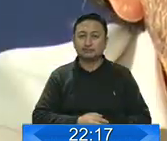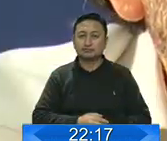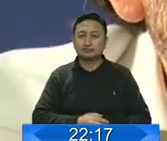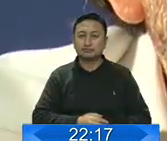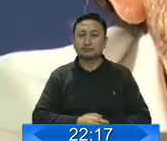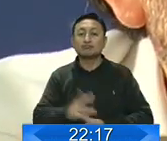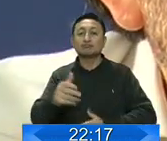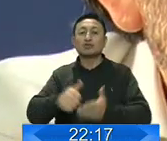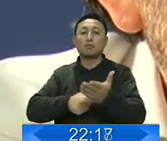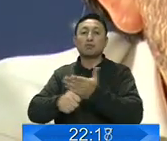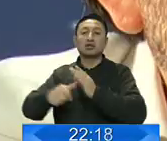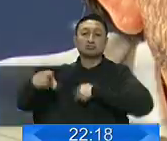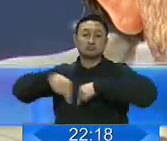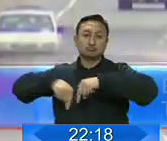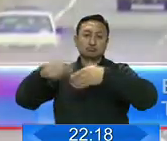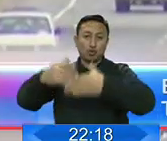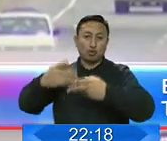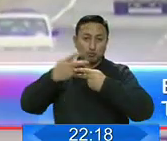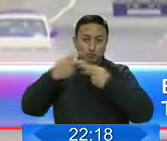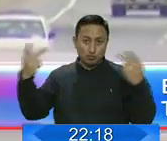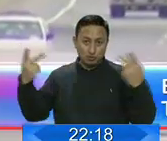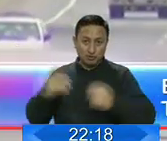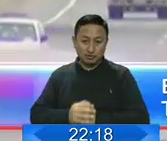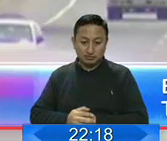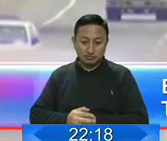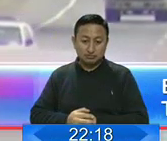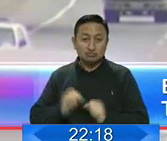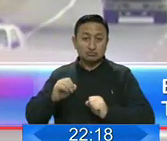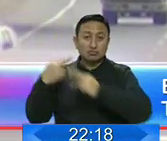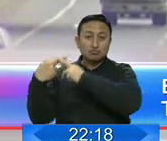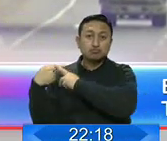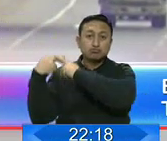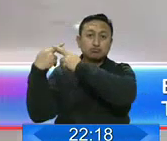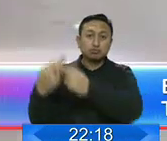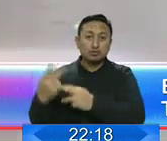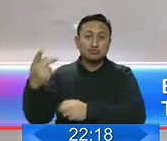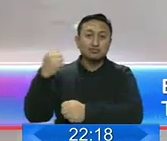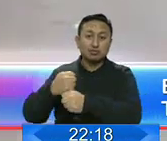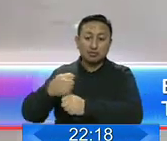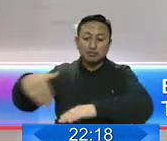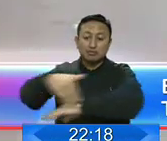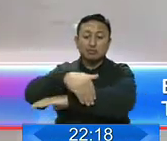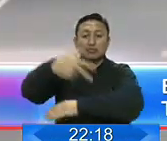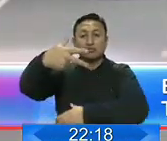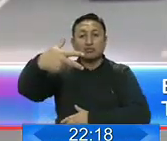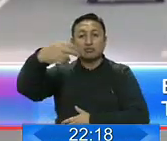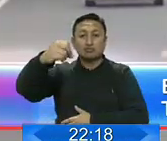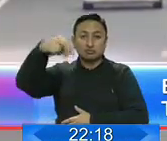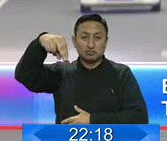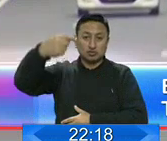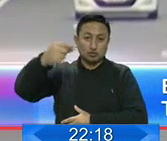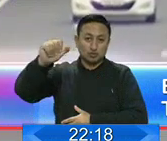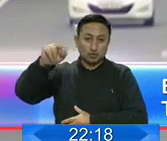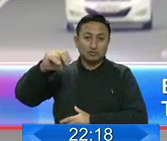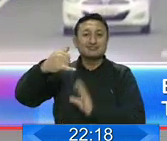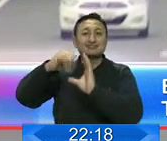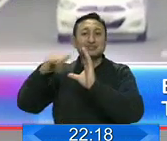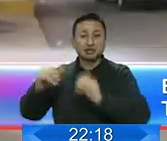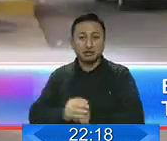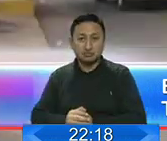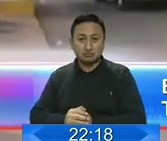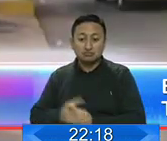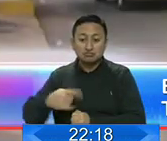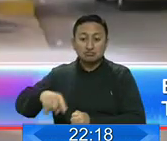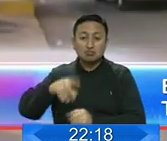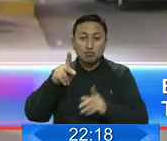el ministro de Transporte y Obras Públicas se refirió a la concesión y trabajos en la vía Chongón Salinas. Él señaló que ya existe un cronograma que